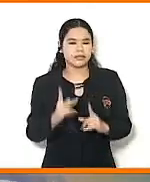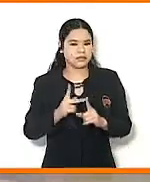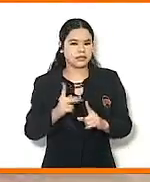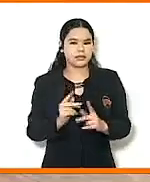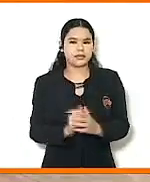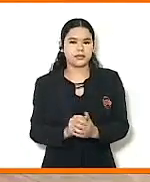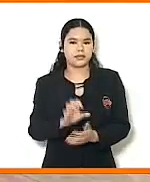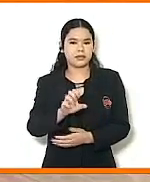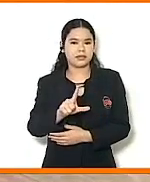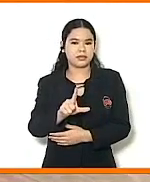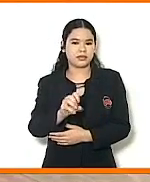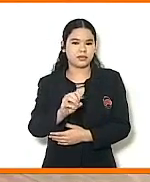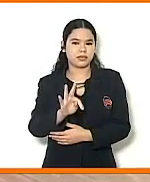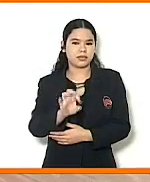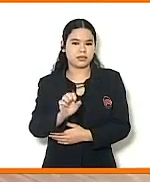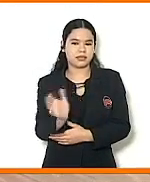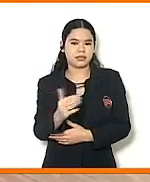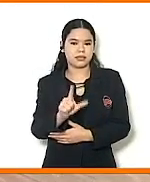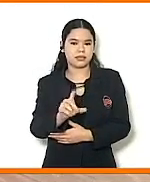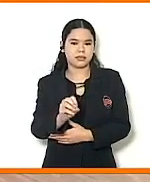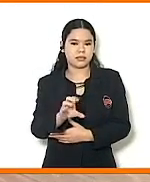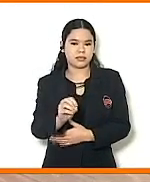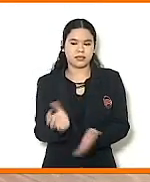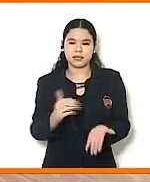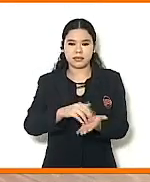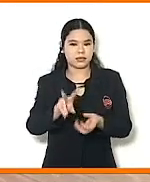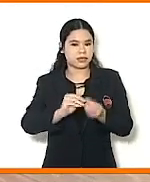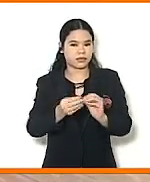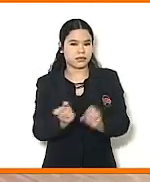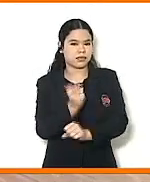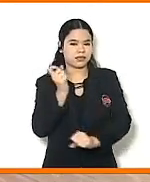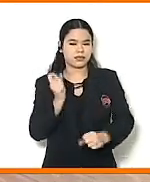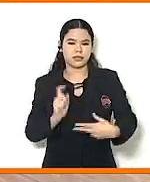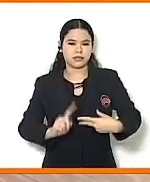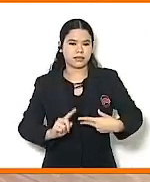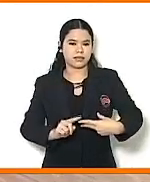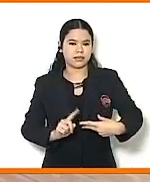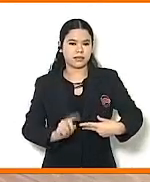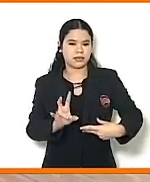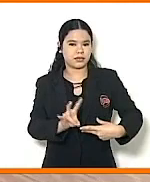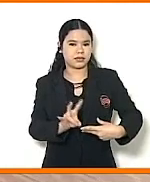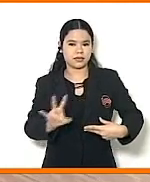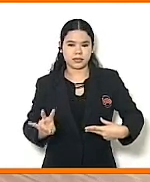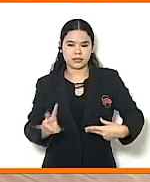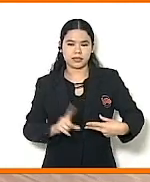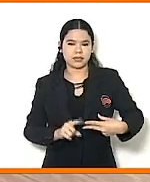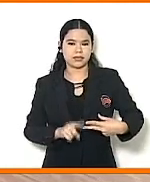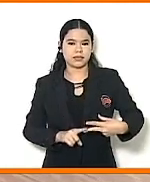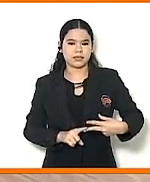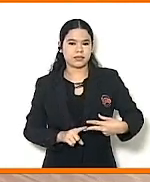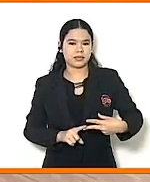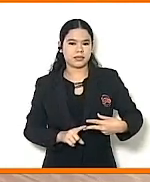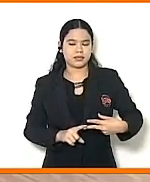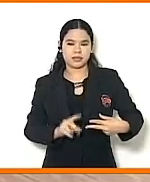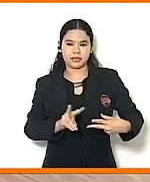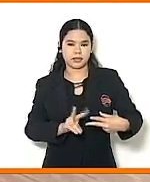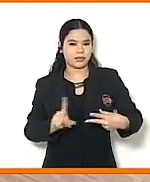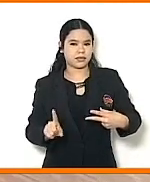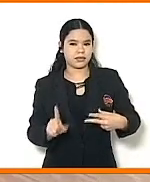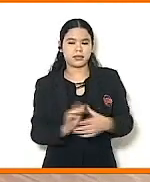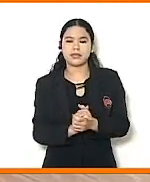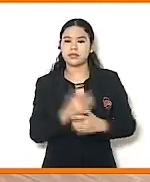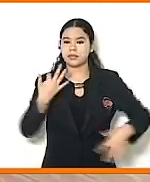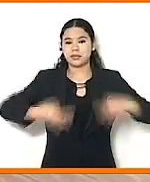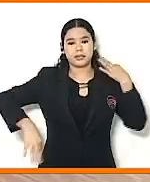catrachada, elote loco. Con gusto te repito tus números ganadores. Posición 1, 77. Posición 2, 21.